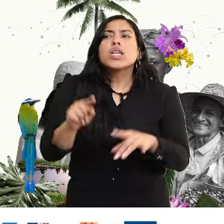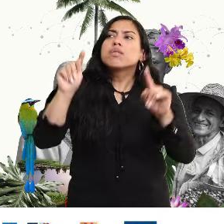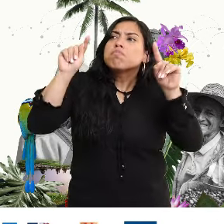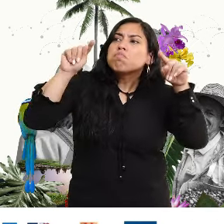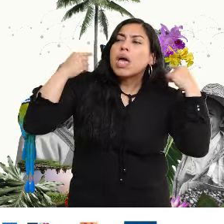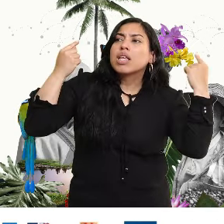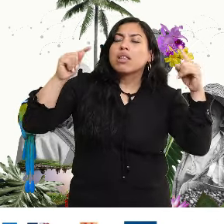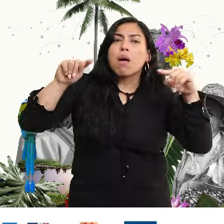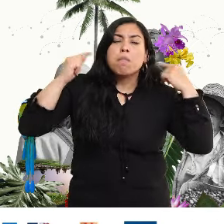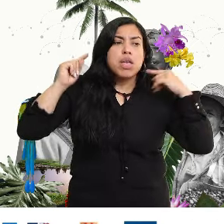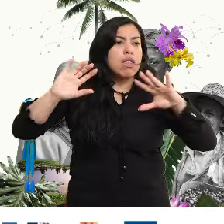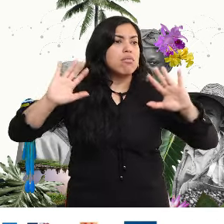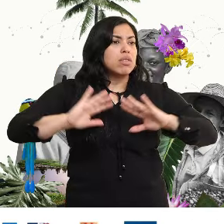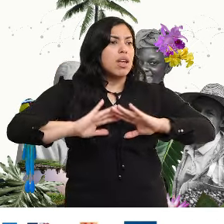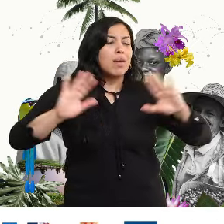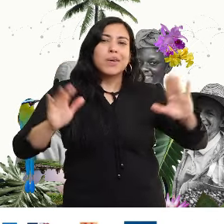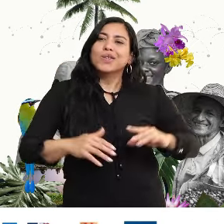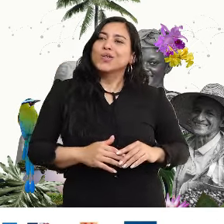de que nos volvamos